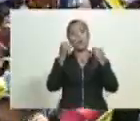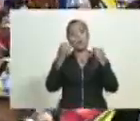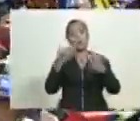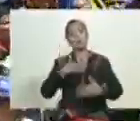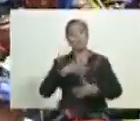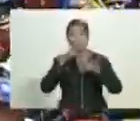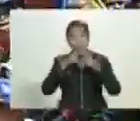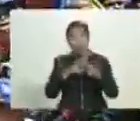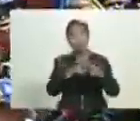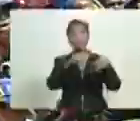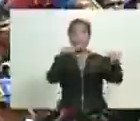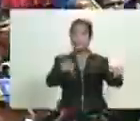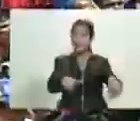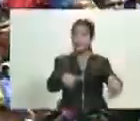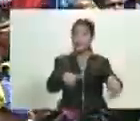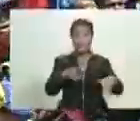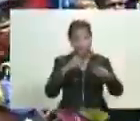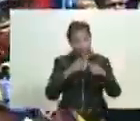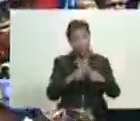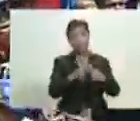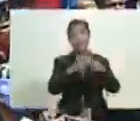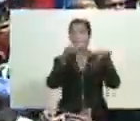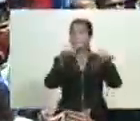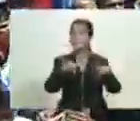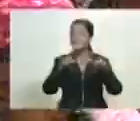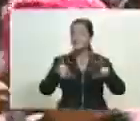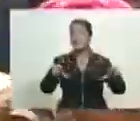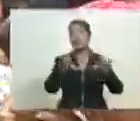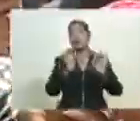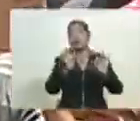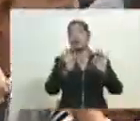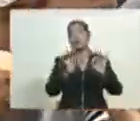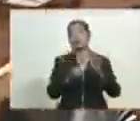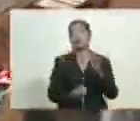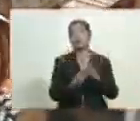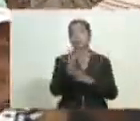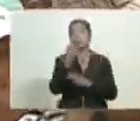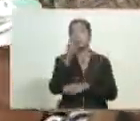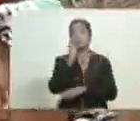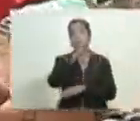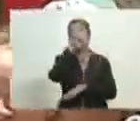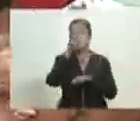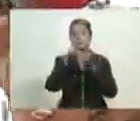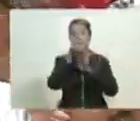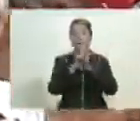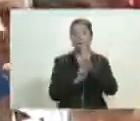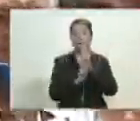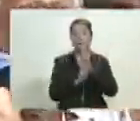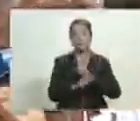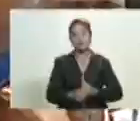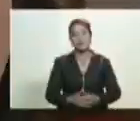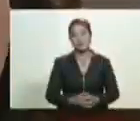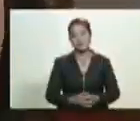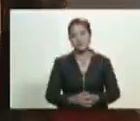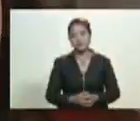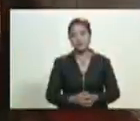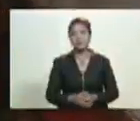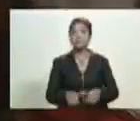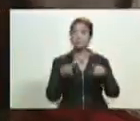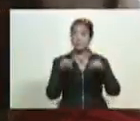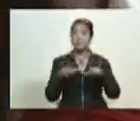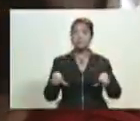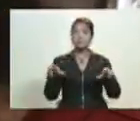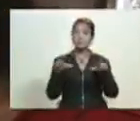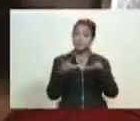rendimos honores desde esta sesión solemne de instalación de la Asamblea Nacional Constituyente. Y en este